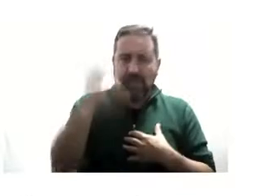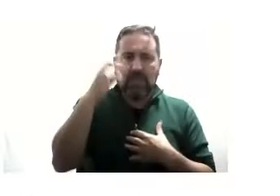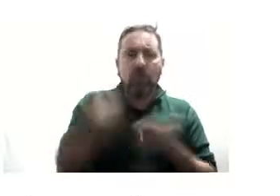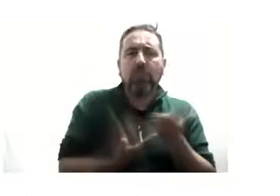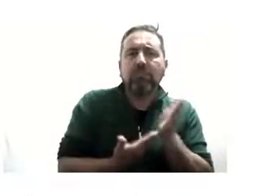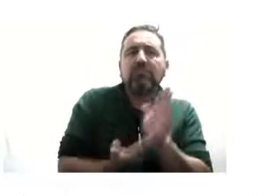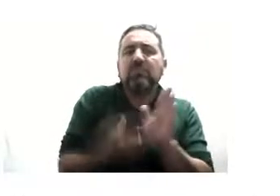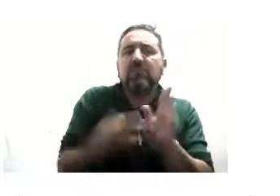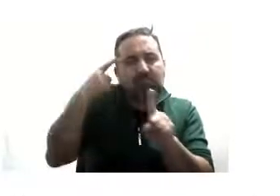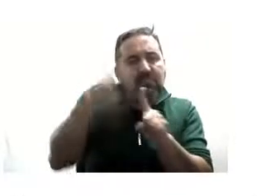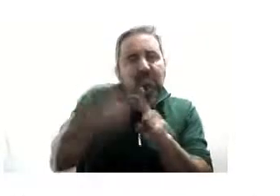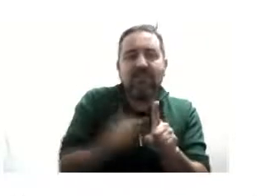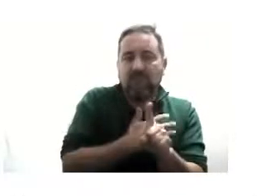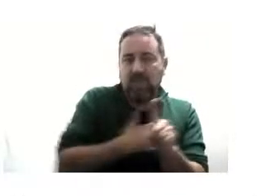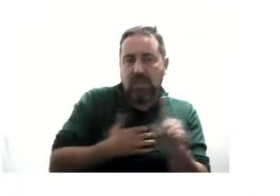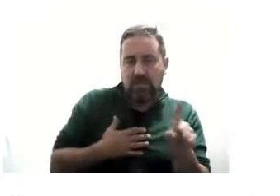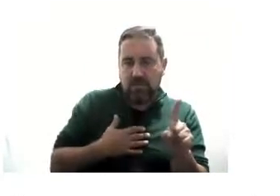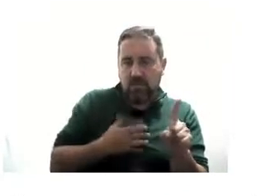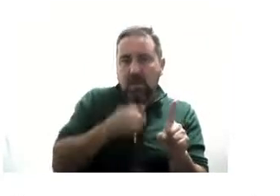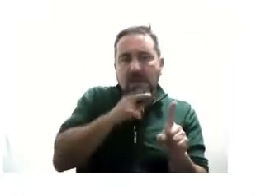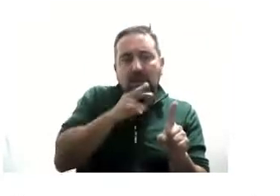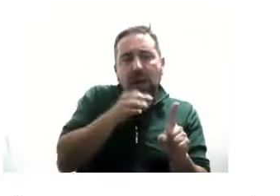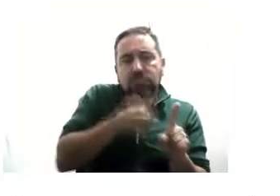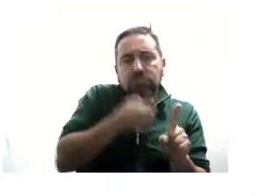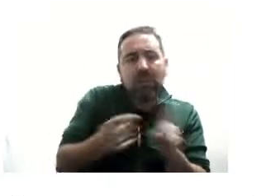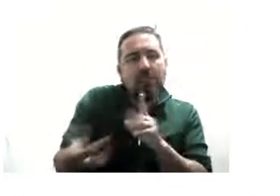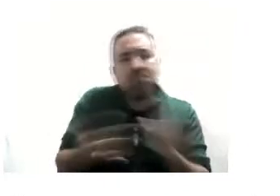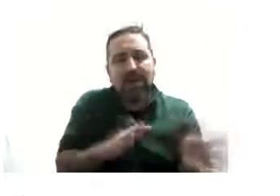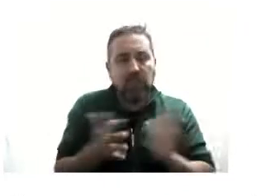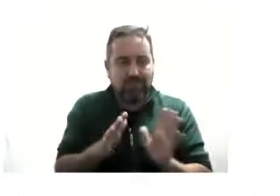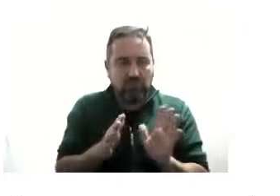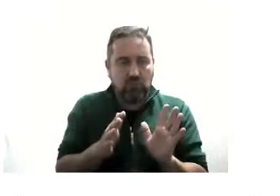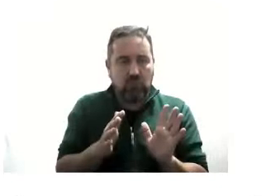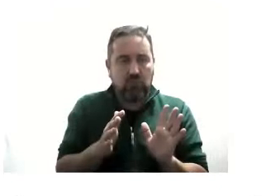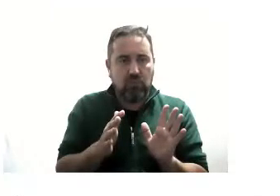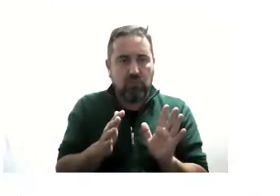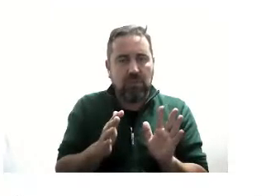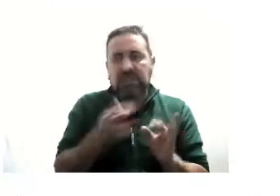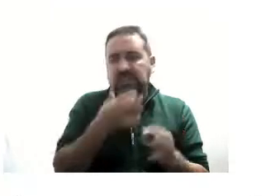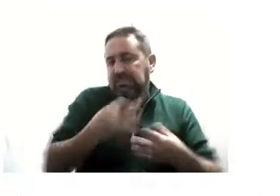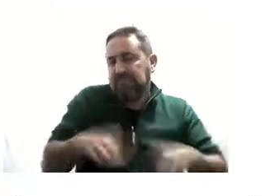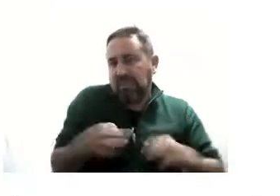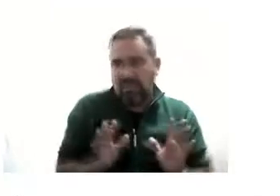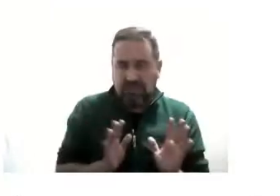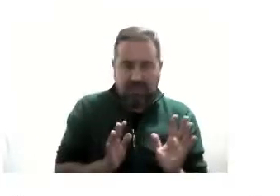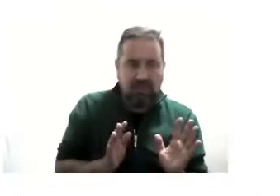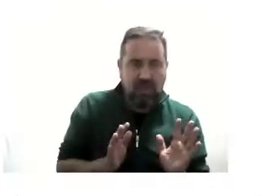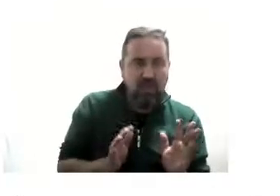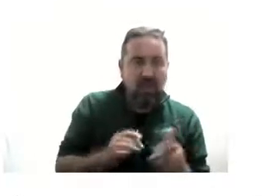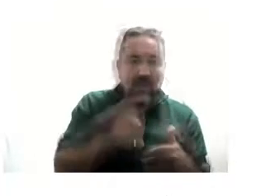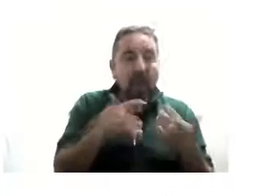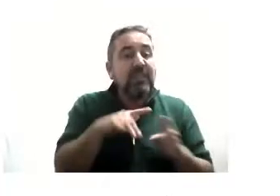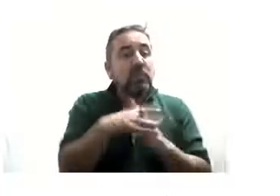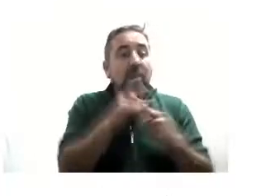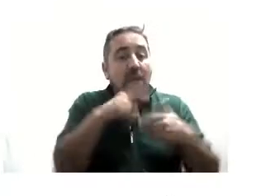planteado hablar de forma más o menos, digamos, sencilla sobre el tratamiento actual de la